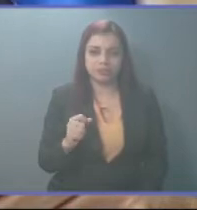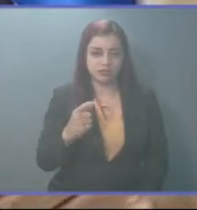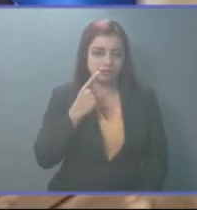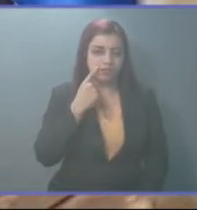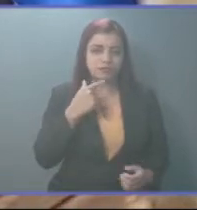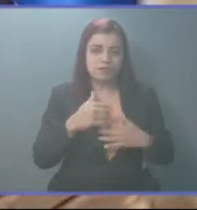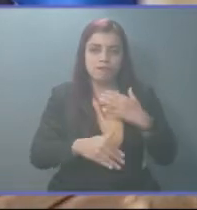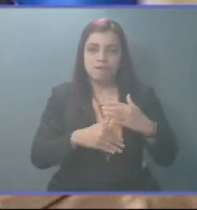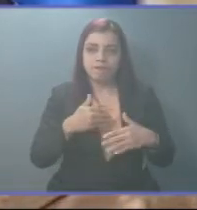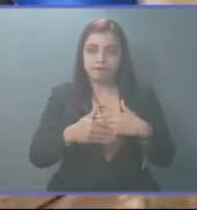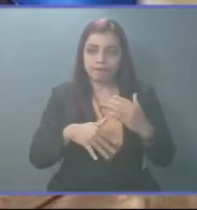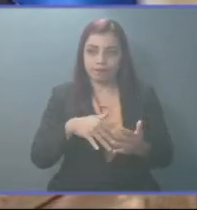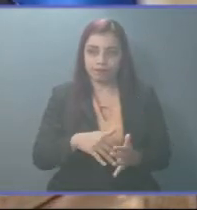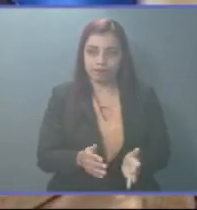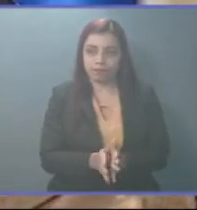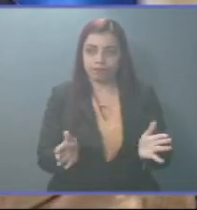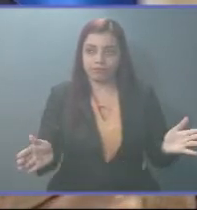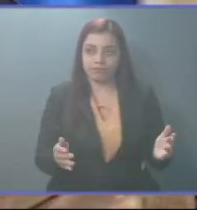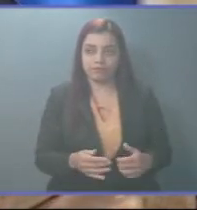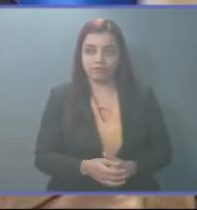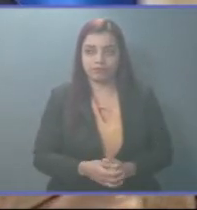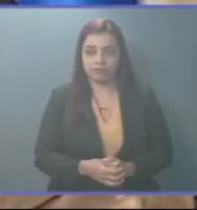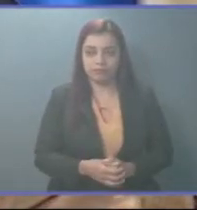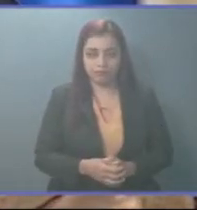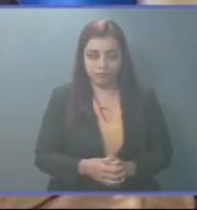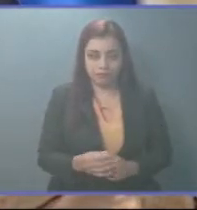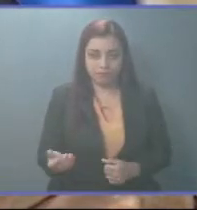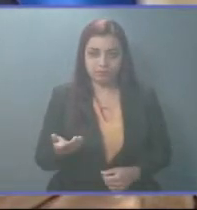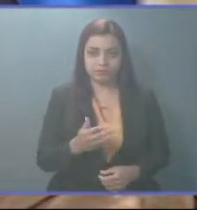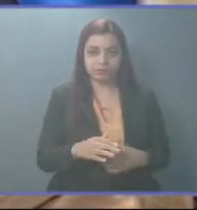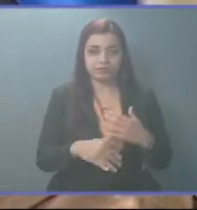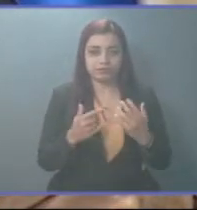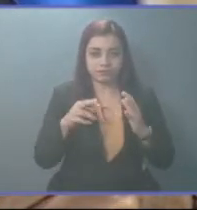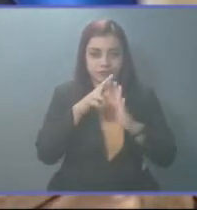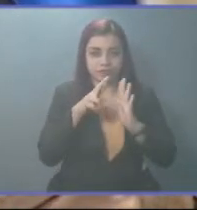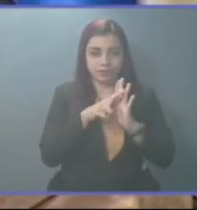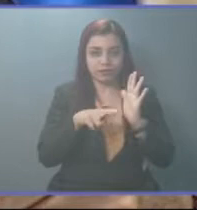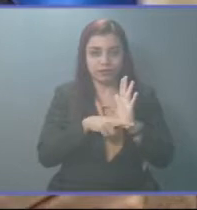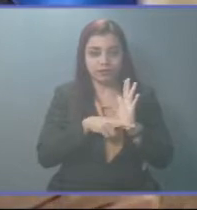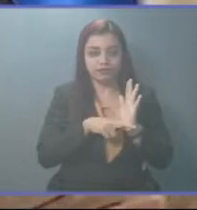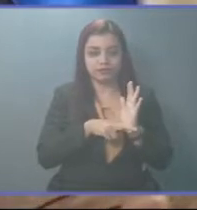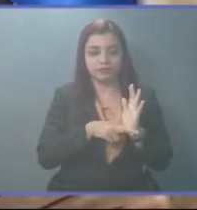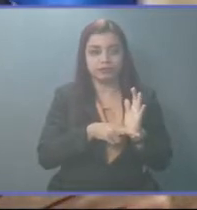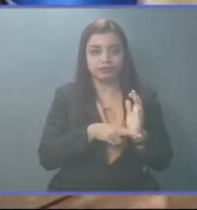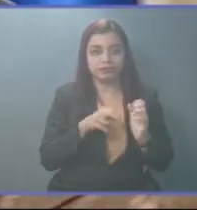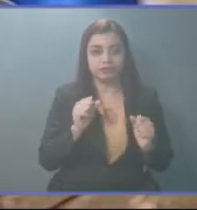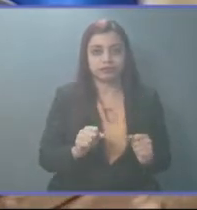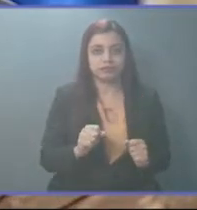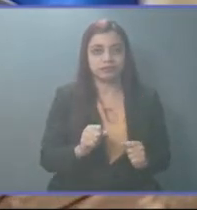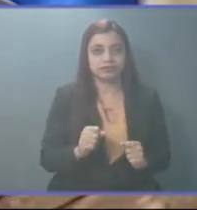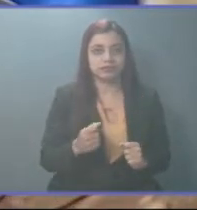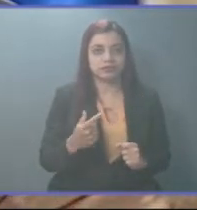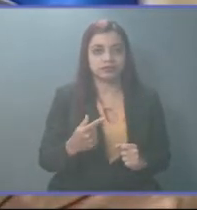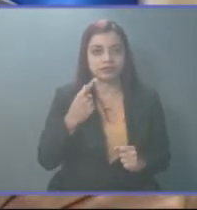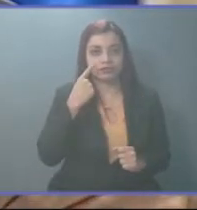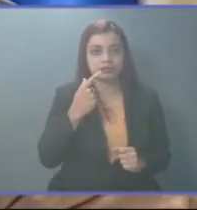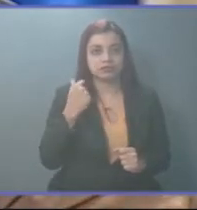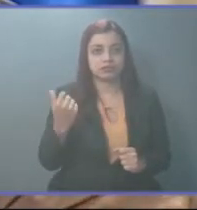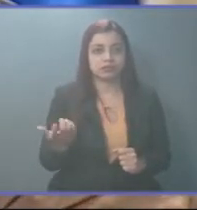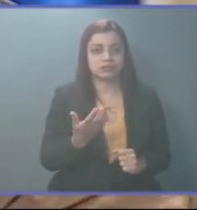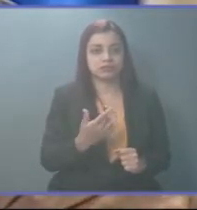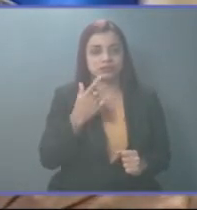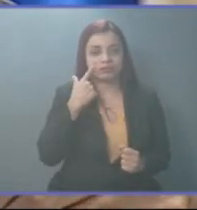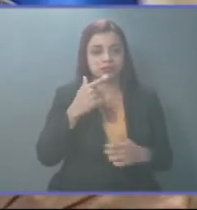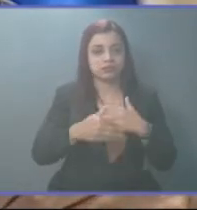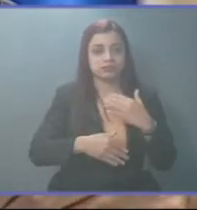Dichos procesos públicos de selección de las ternas serán regulados en el reglamento de esta ley. El Consejo elegirá mediante votación nominal